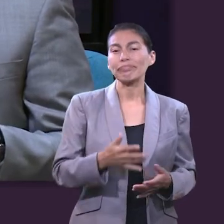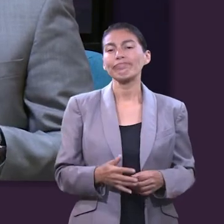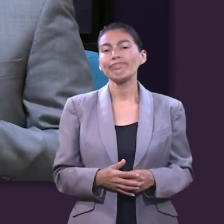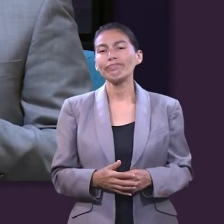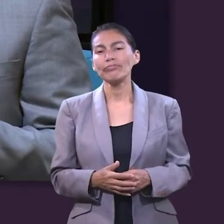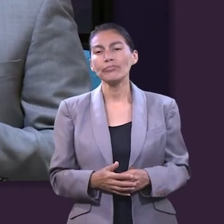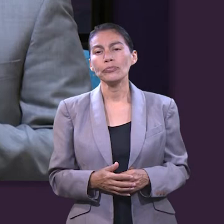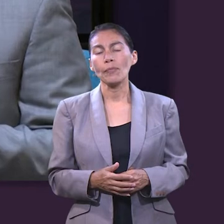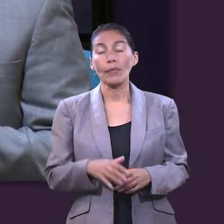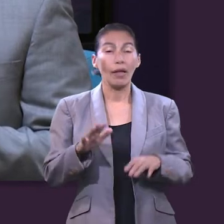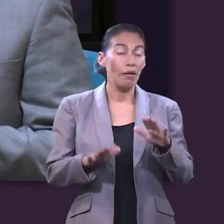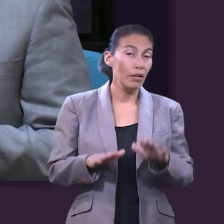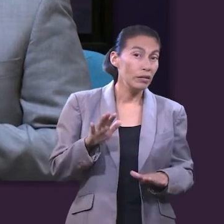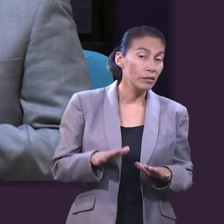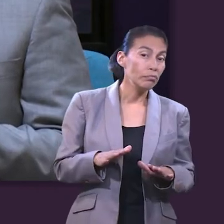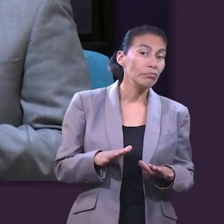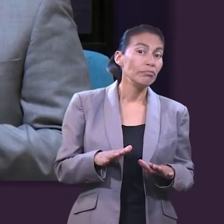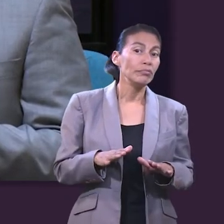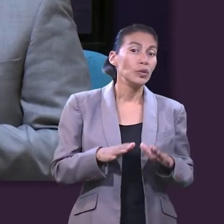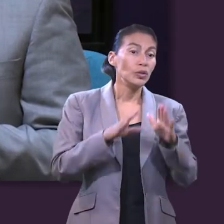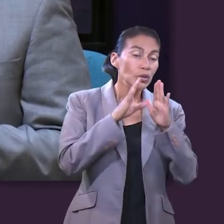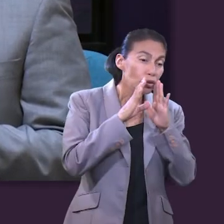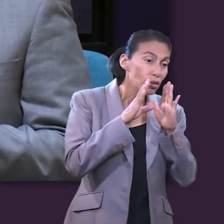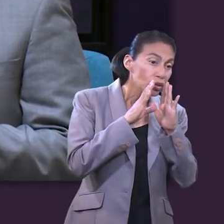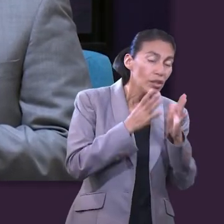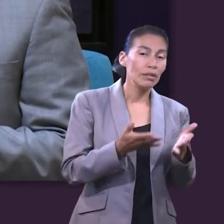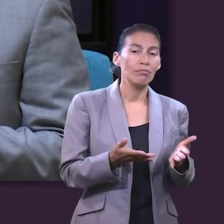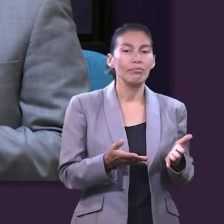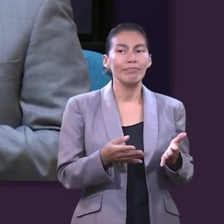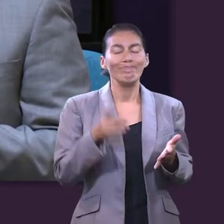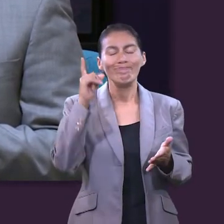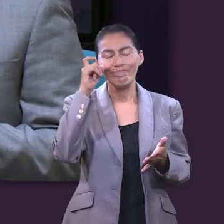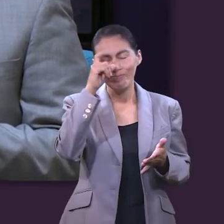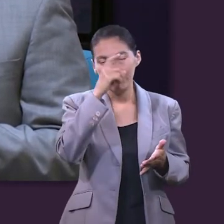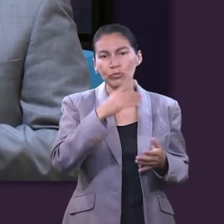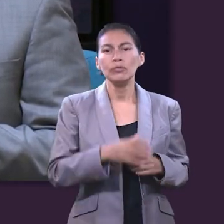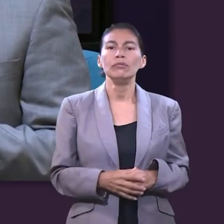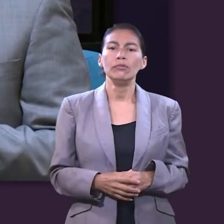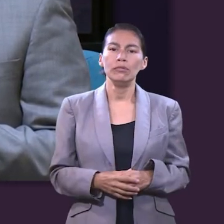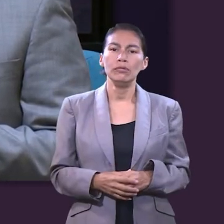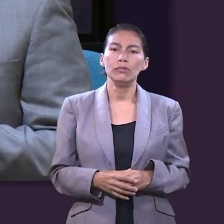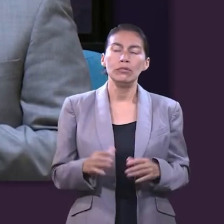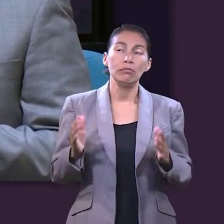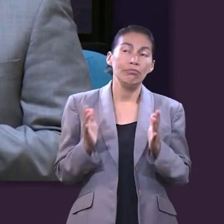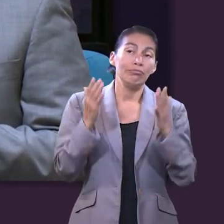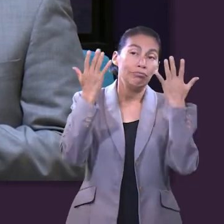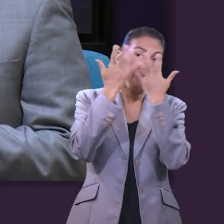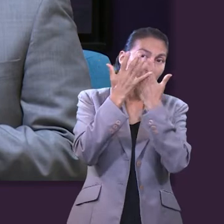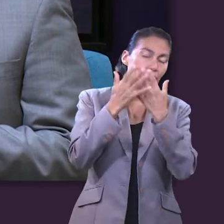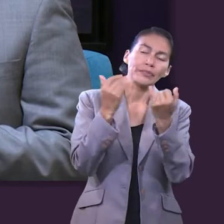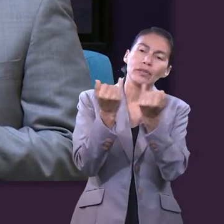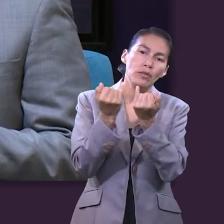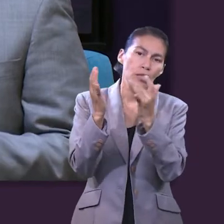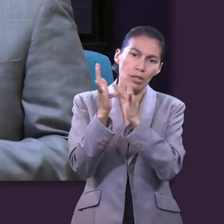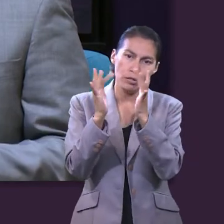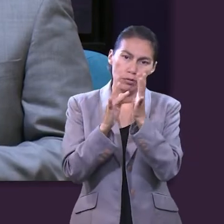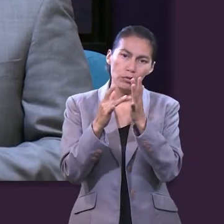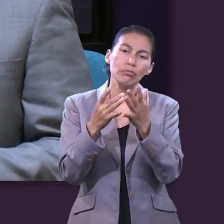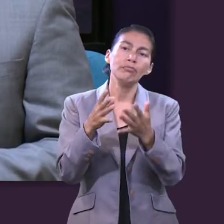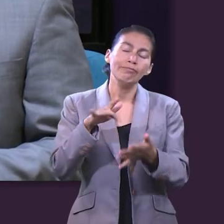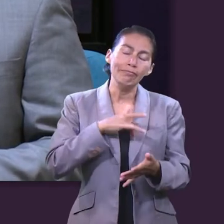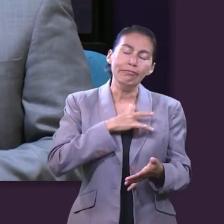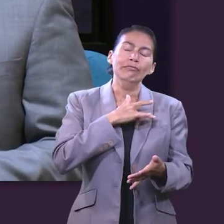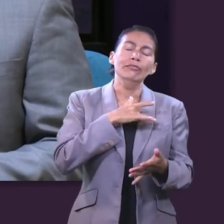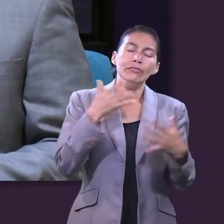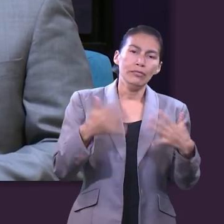Esa circunstancia difícil que a veces las críticas empiezan a tener un impacto en nosotros, ¿no?